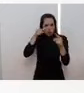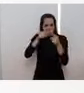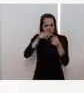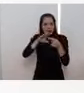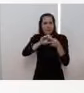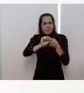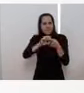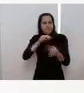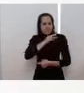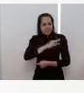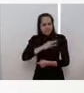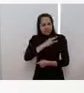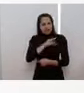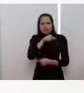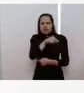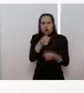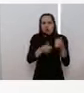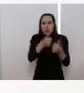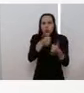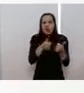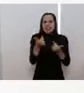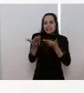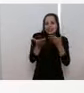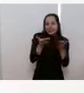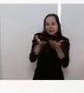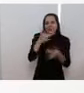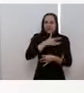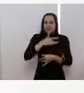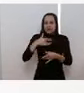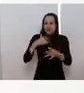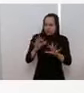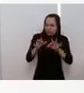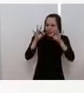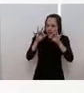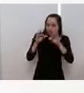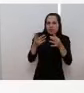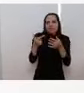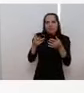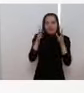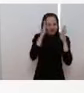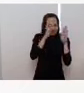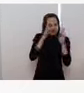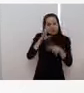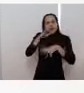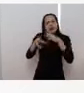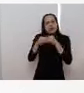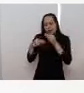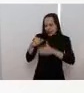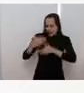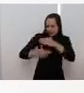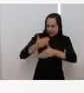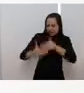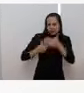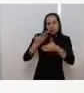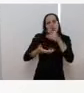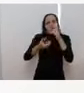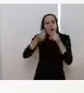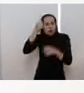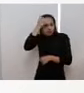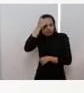que es prestar servicios de salud mantener eficiencia y calidad desarrollar actividades de docencia de investigación